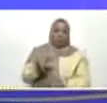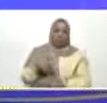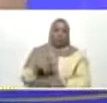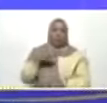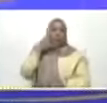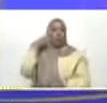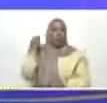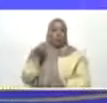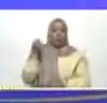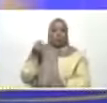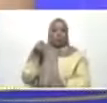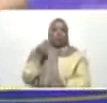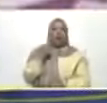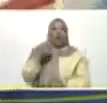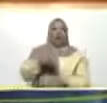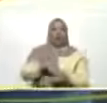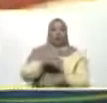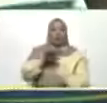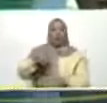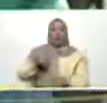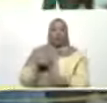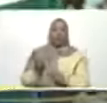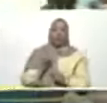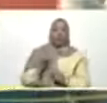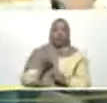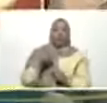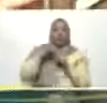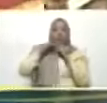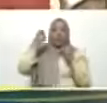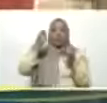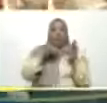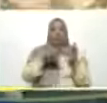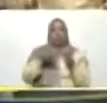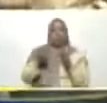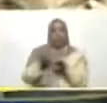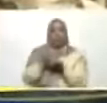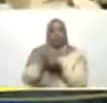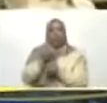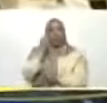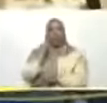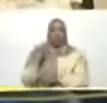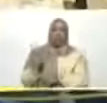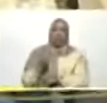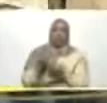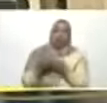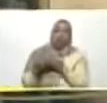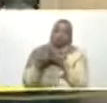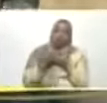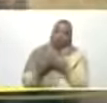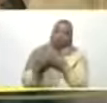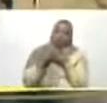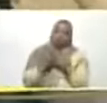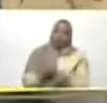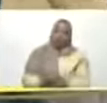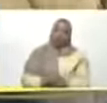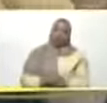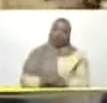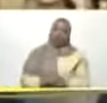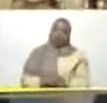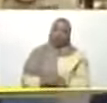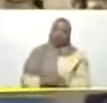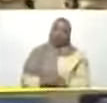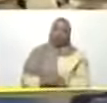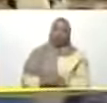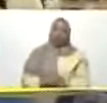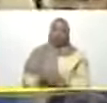orgullosos de decir que vienen de la gloriosa organización bolivariana estudiantil tenemos grandes